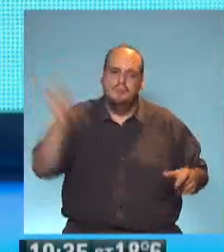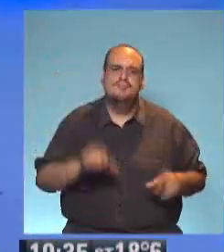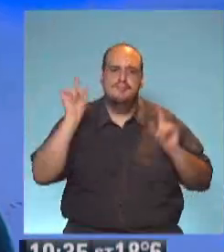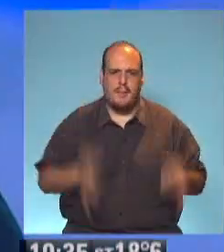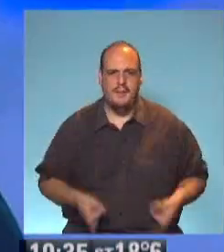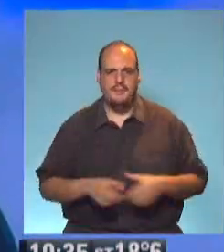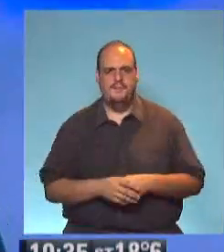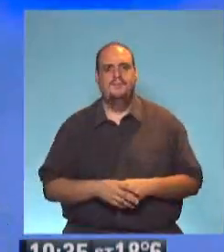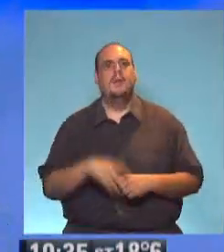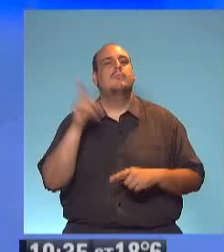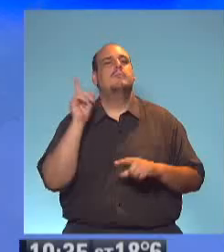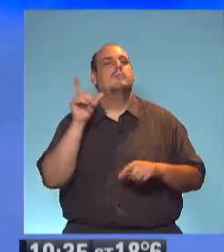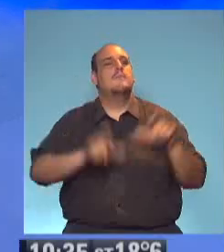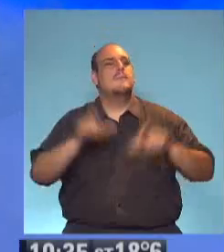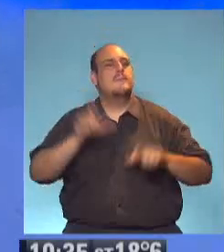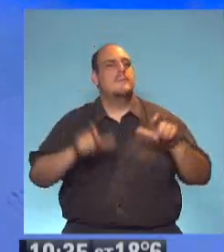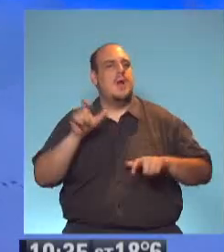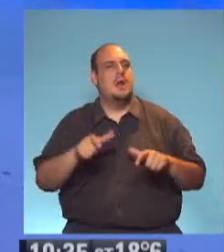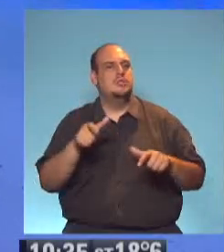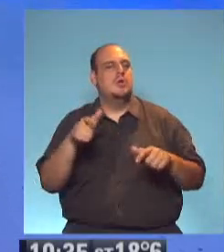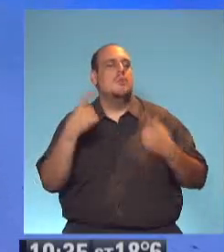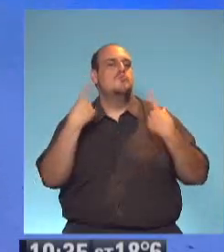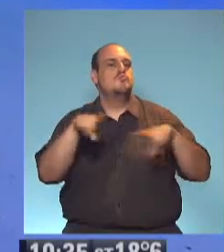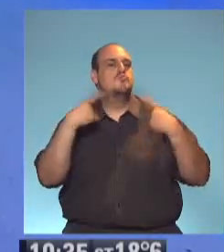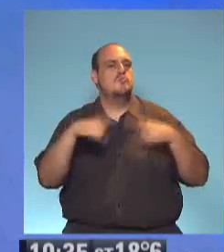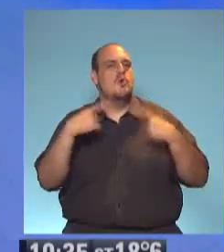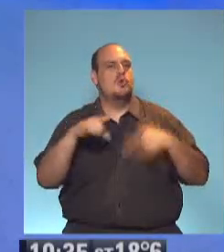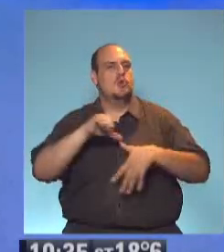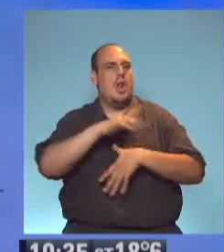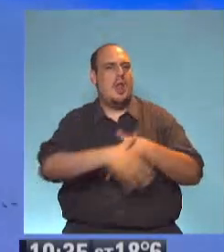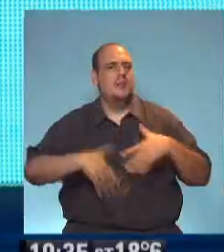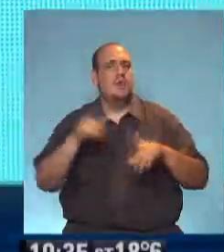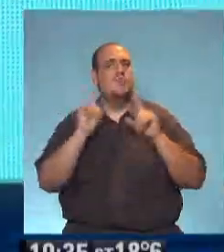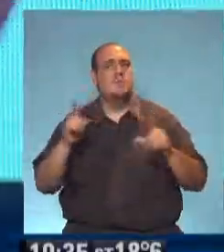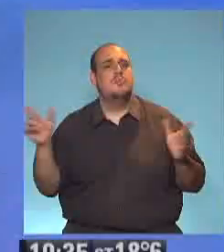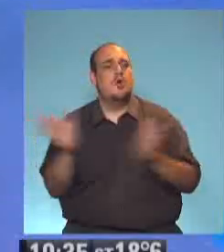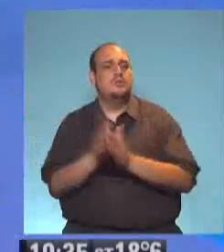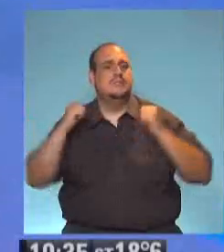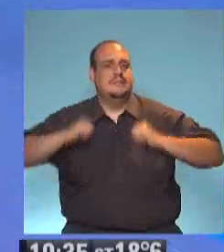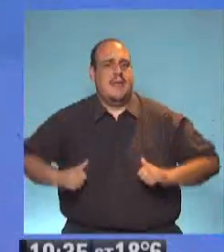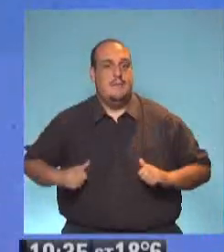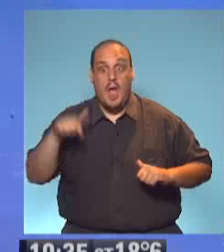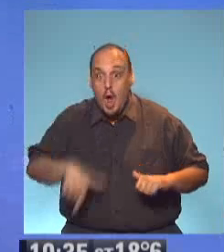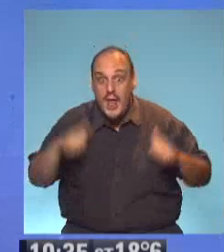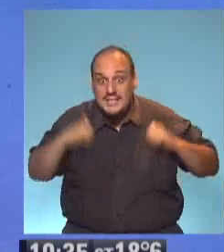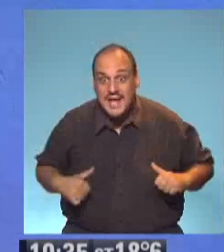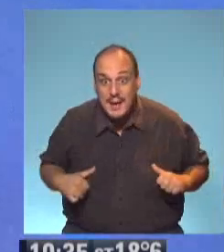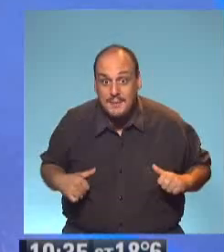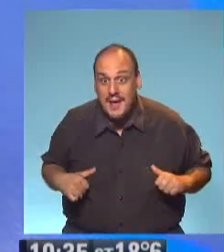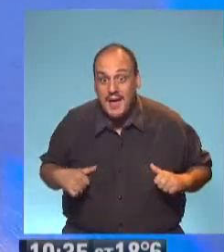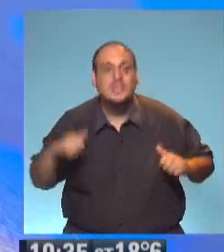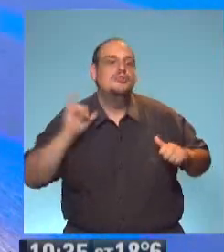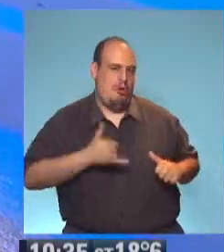no desafinan, ¿sabes quiénes son? ¿Quién? Los músicos latinoamericanos que acompañan a Samba. No, no me digas que viene Samba. Sí. No me digas que viene